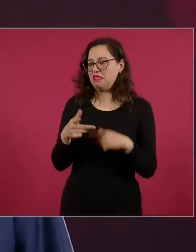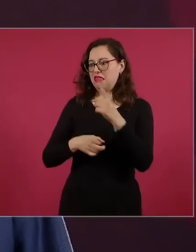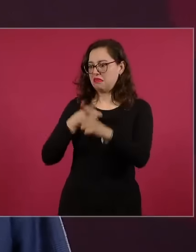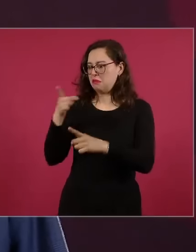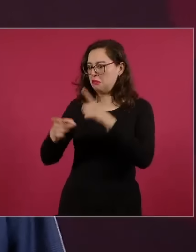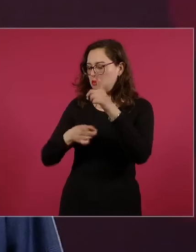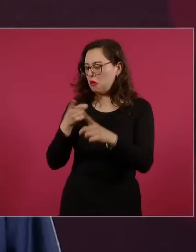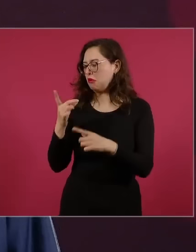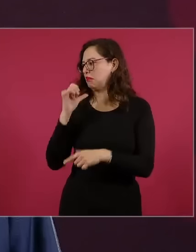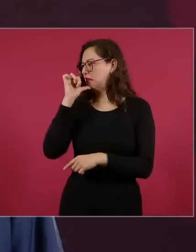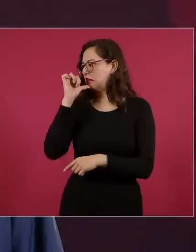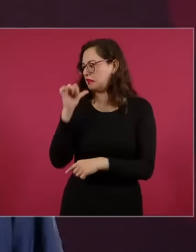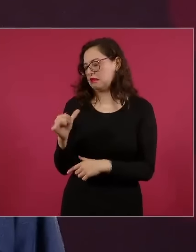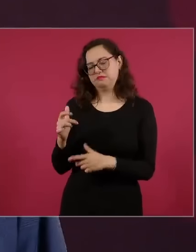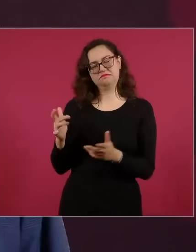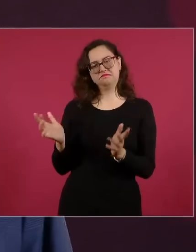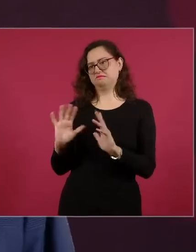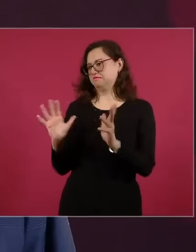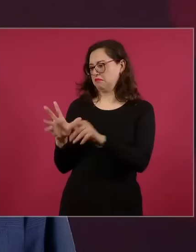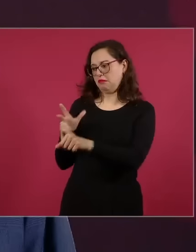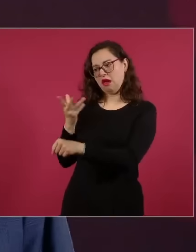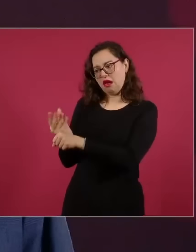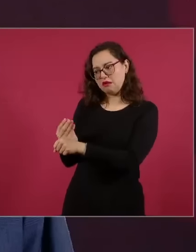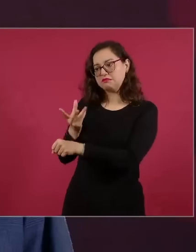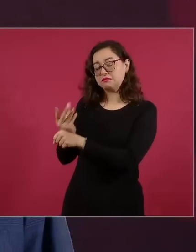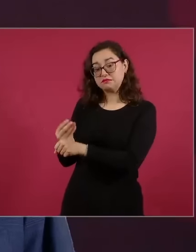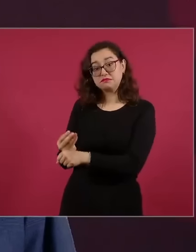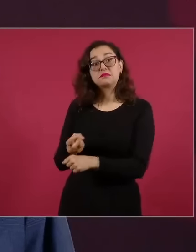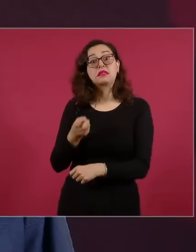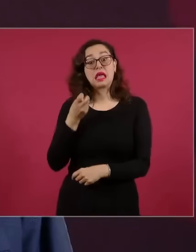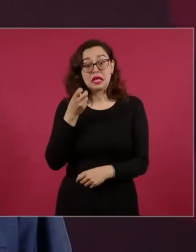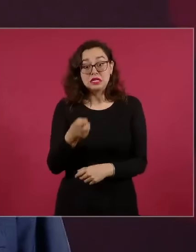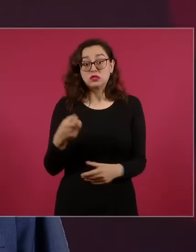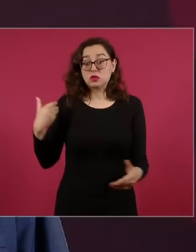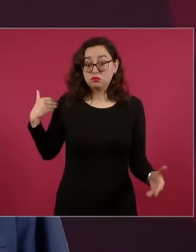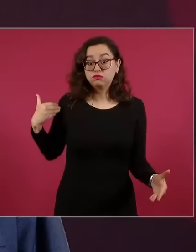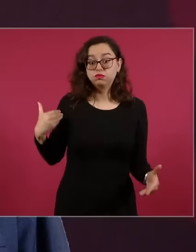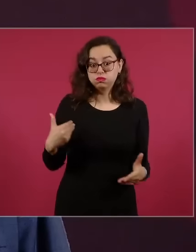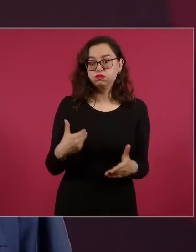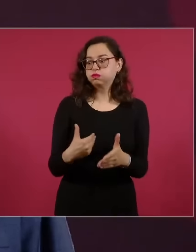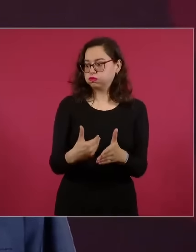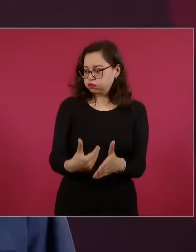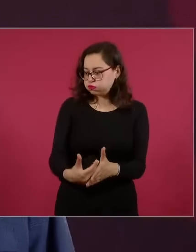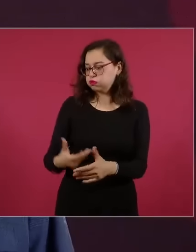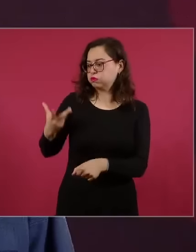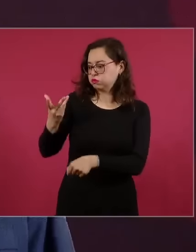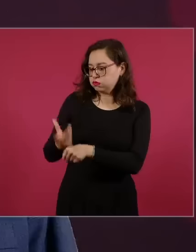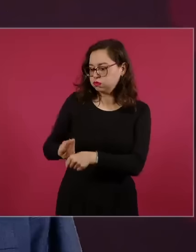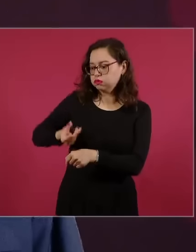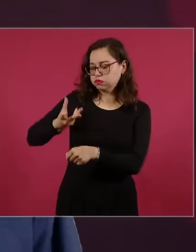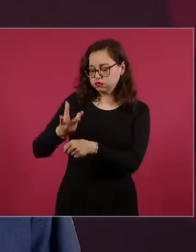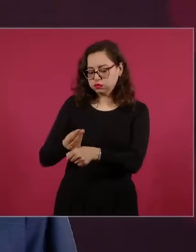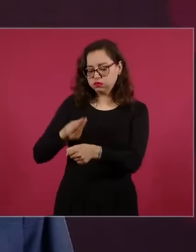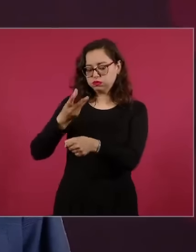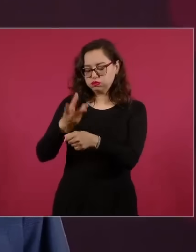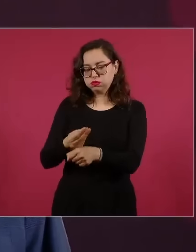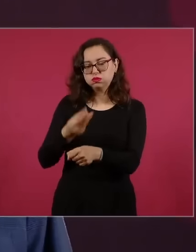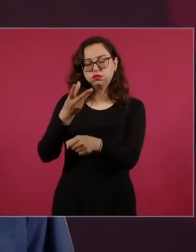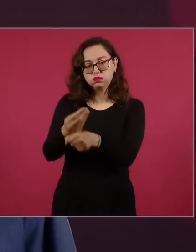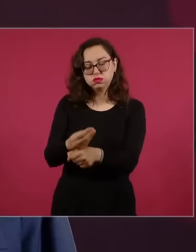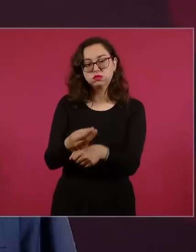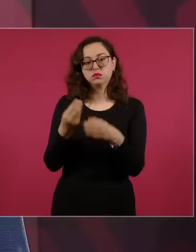deporte. Entonces, hemos avanzado bastante en eso, en muchas ciudades del